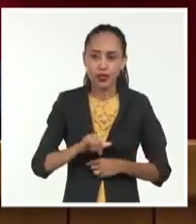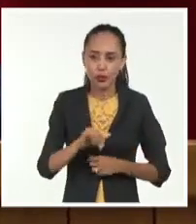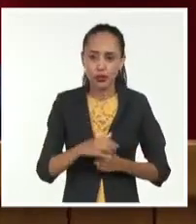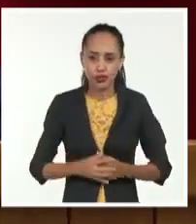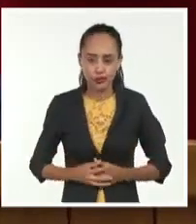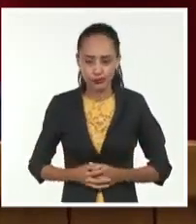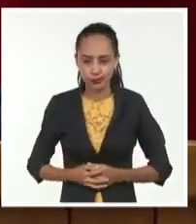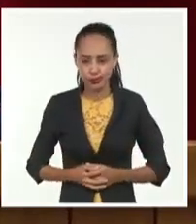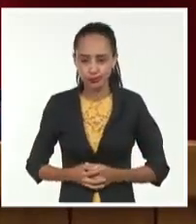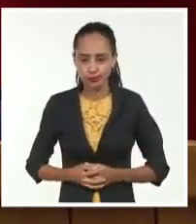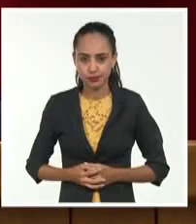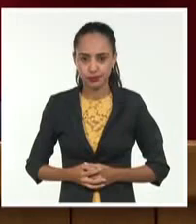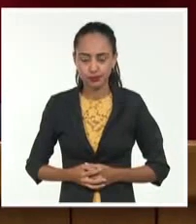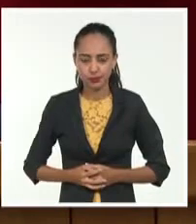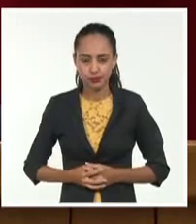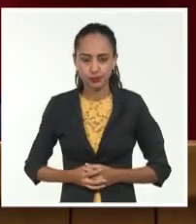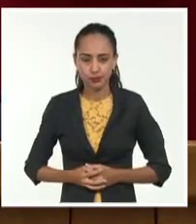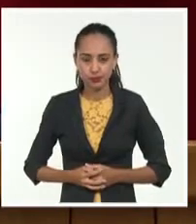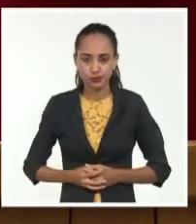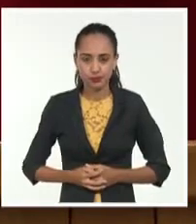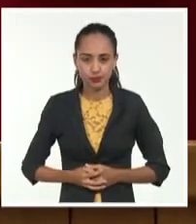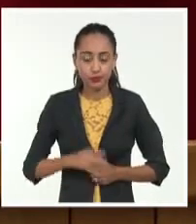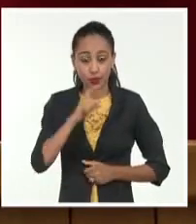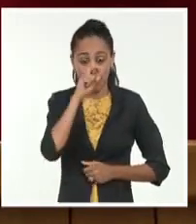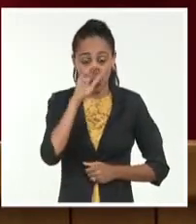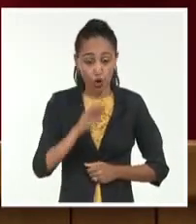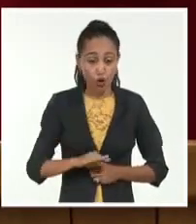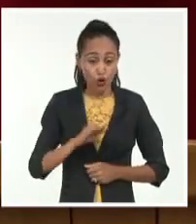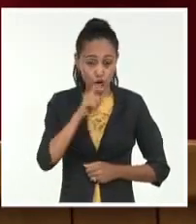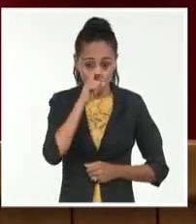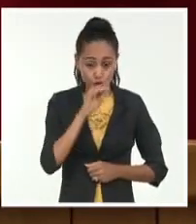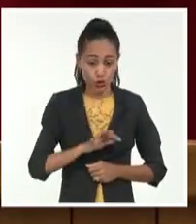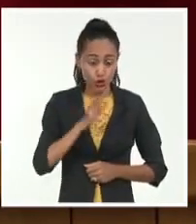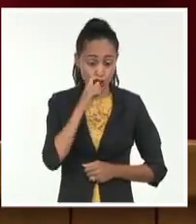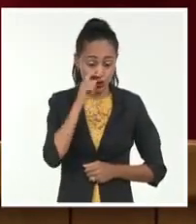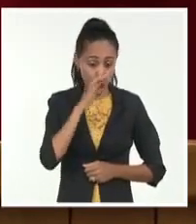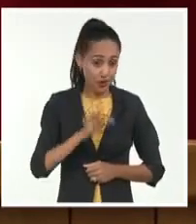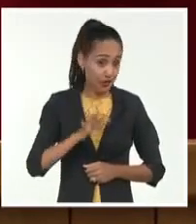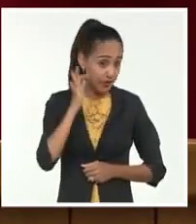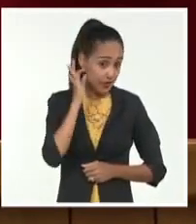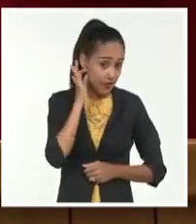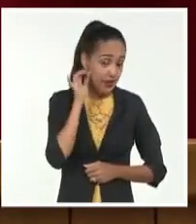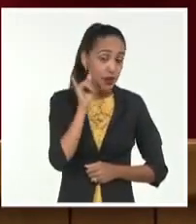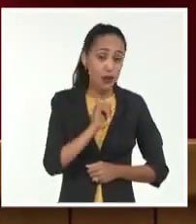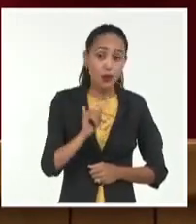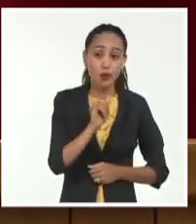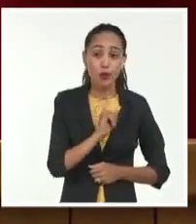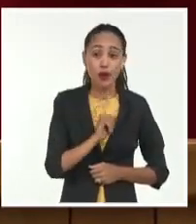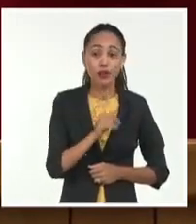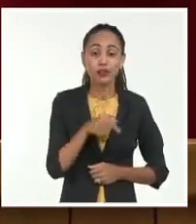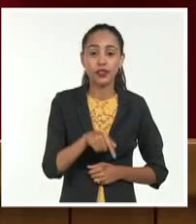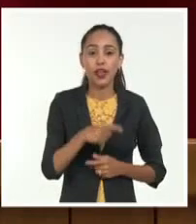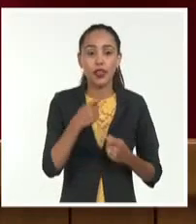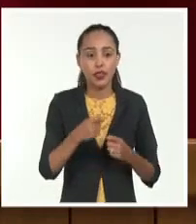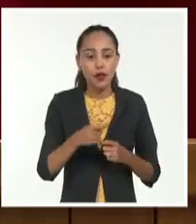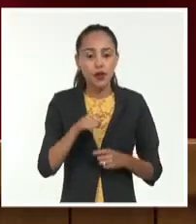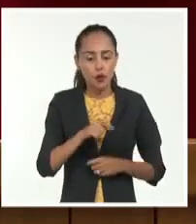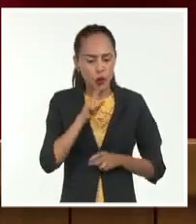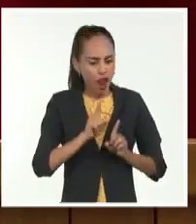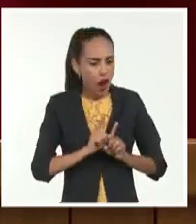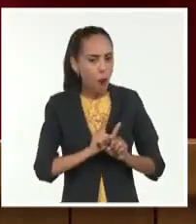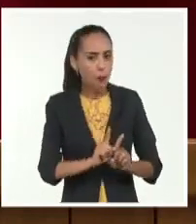pluralismo familiar. Los niños, niñas y adolescentes deben ser acompañados en su crecimiento